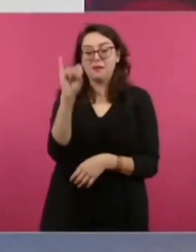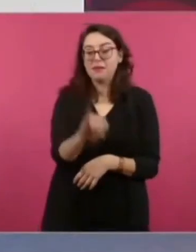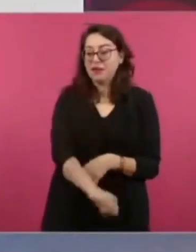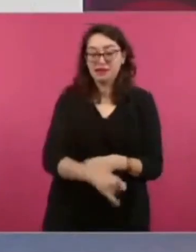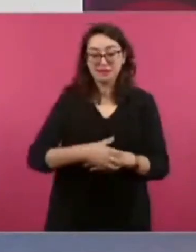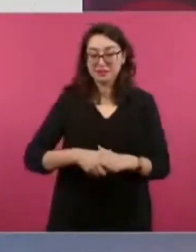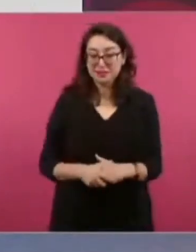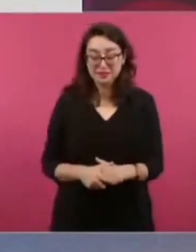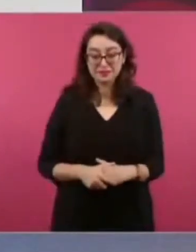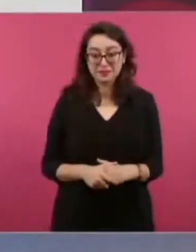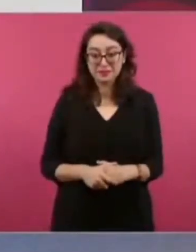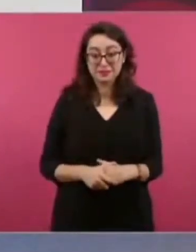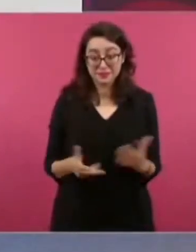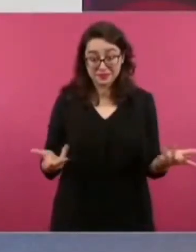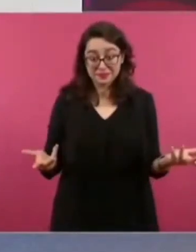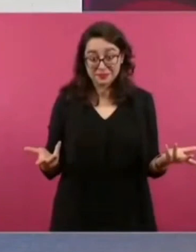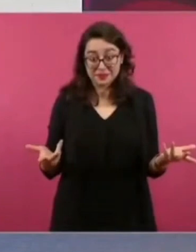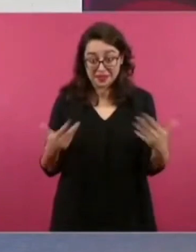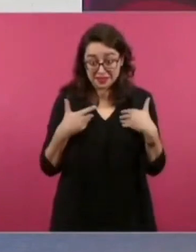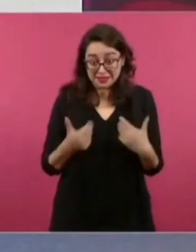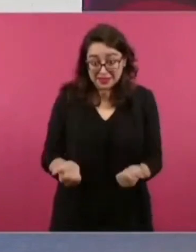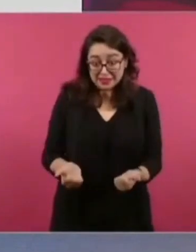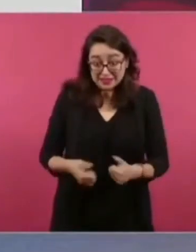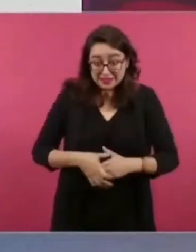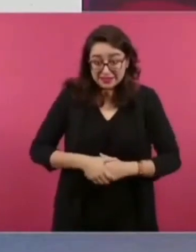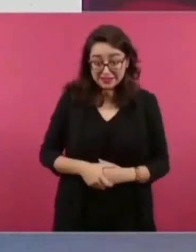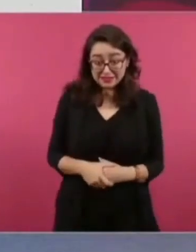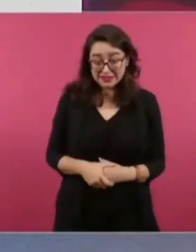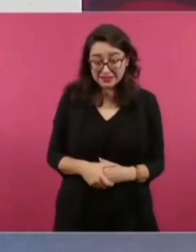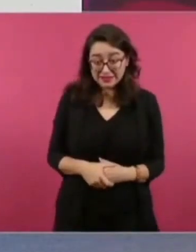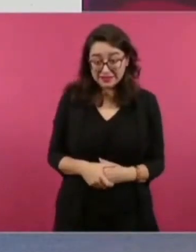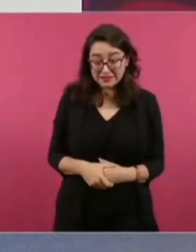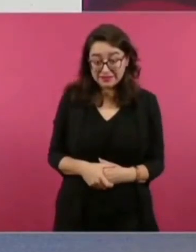Esa es la clave de todo.